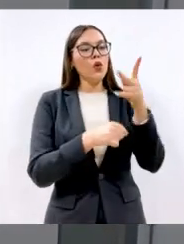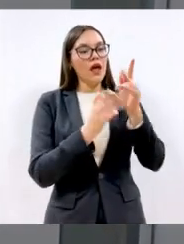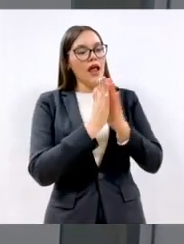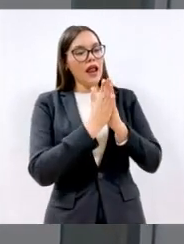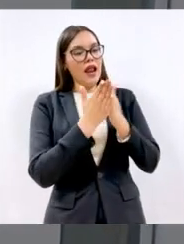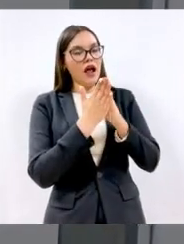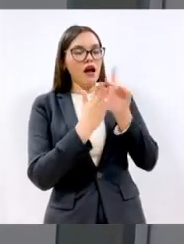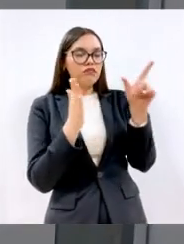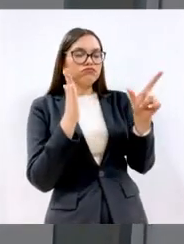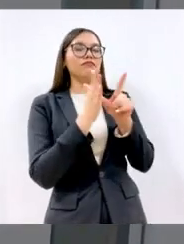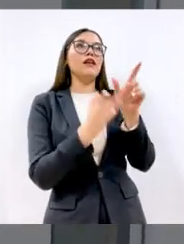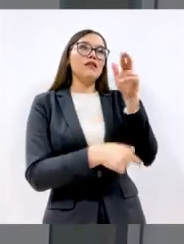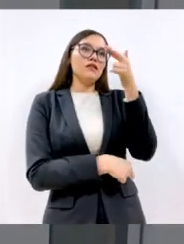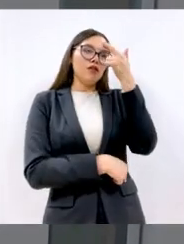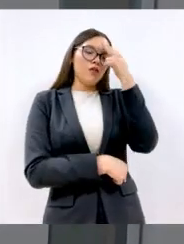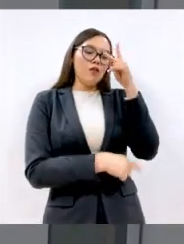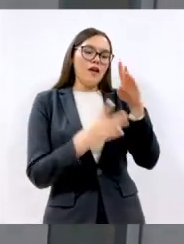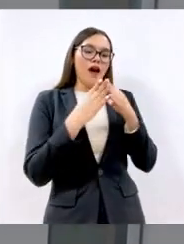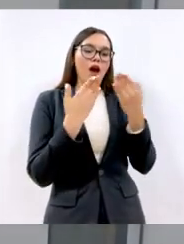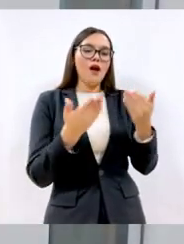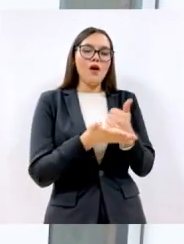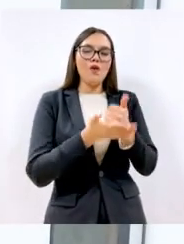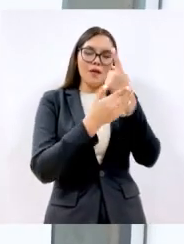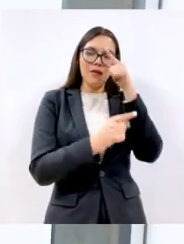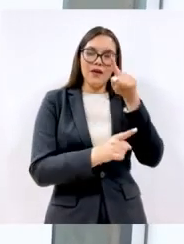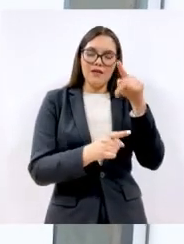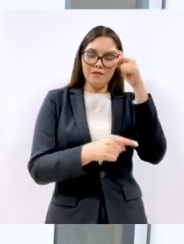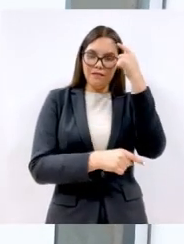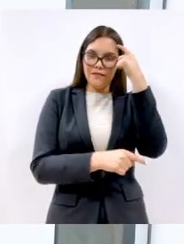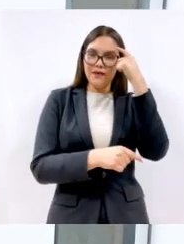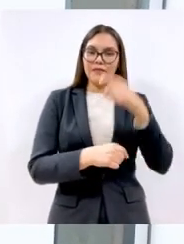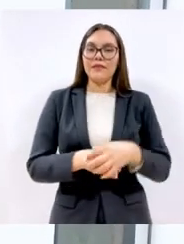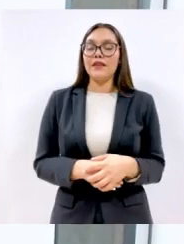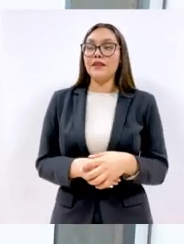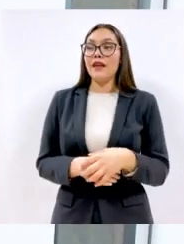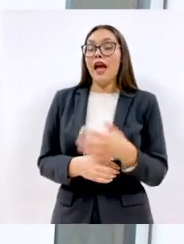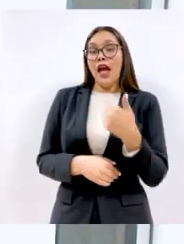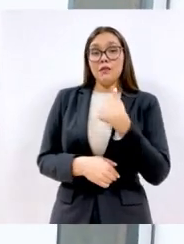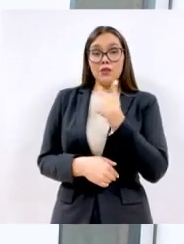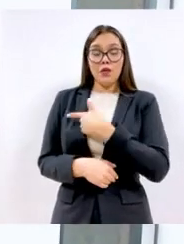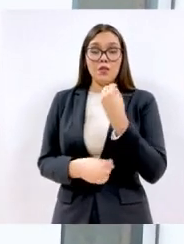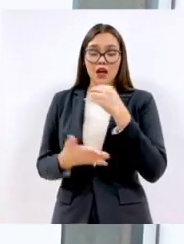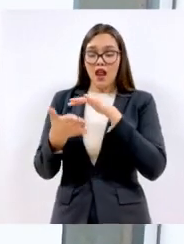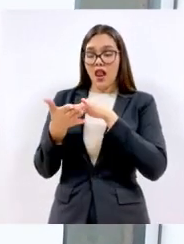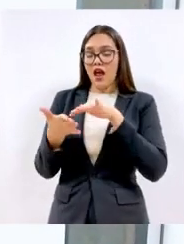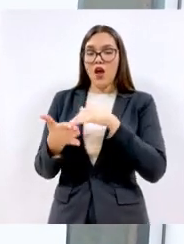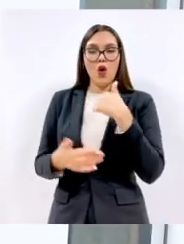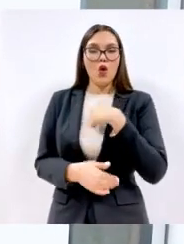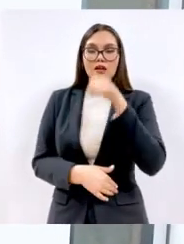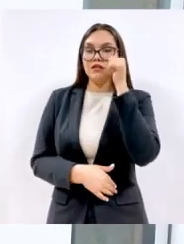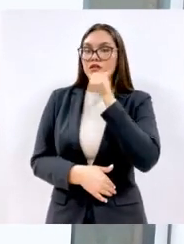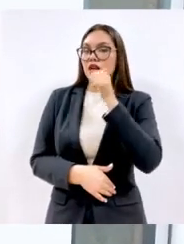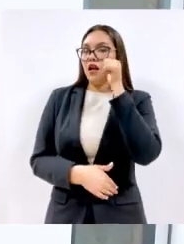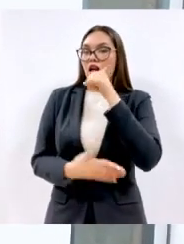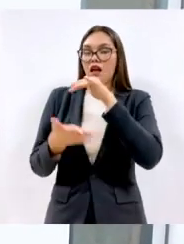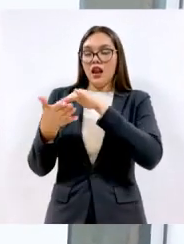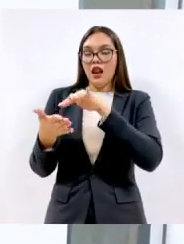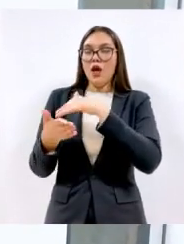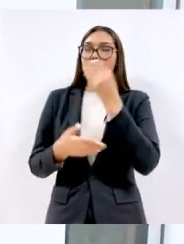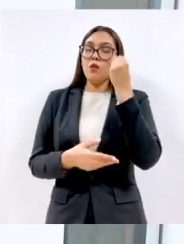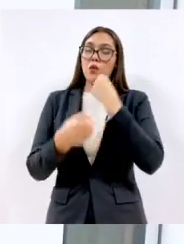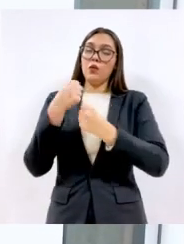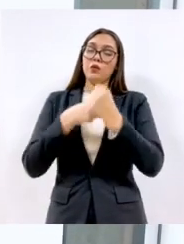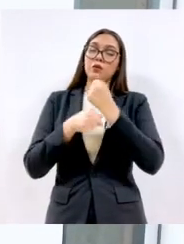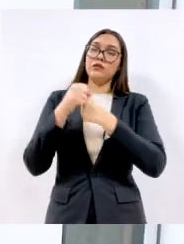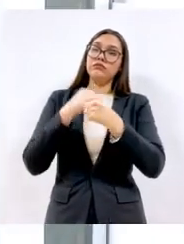¿Cuál es el libro que marcó tu forma de pensar? Bueno, primero que nada me gusta mucho la lectura. Quiero decirte que siempre estoy leyendo un libro,